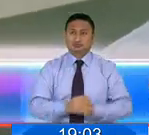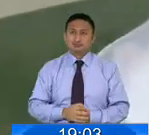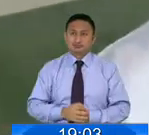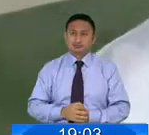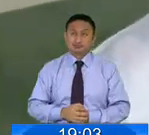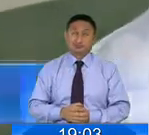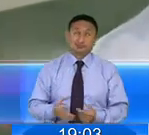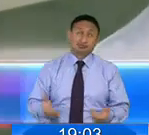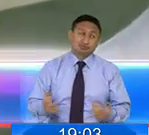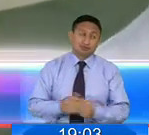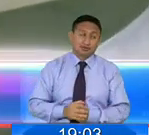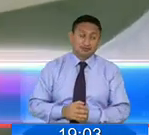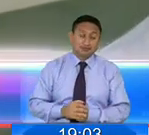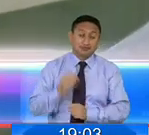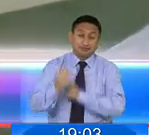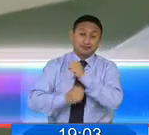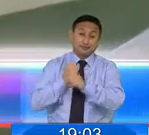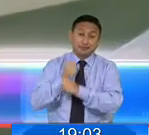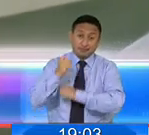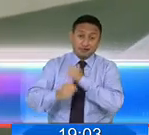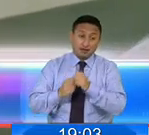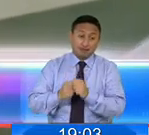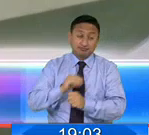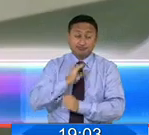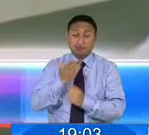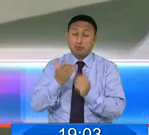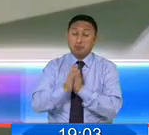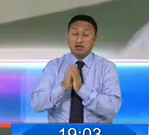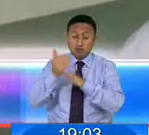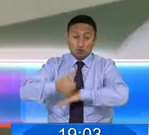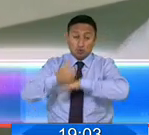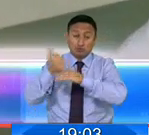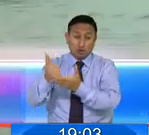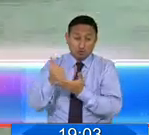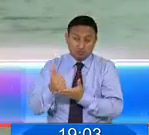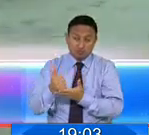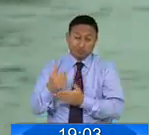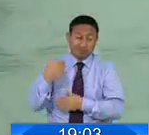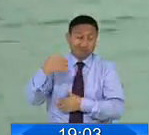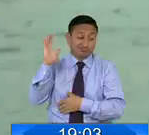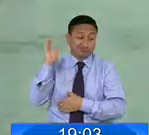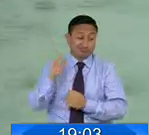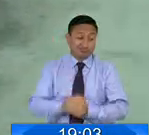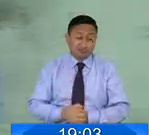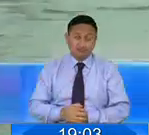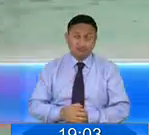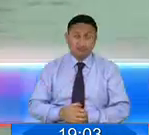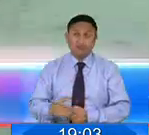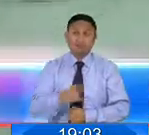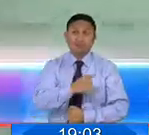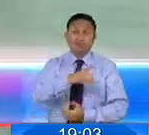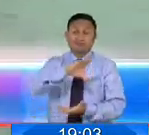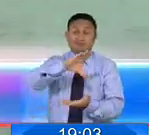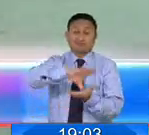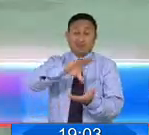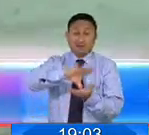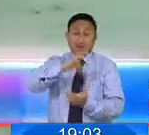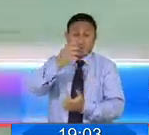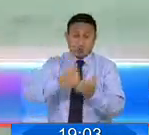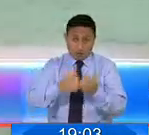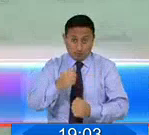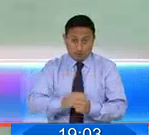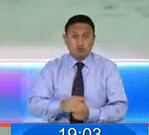mismo, ya estamos, ya se les pide a todas las autoridades todos los años, pero no hacen nada. No solo la parte céntrica de la ciudad de Las